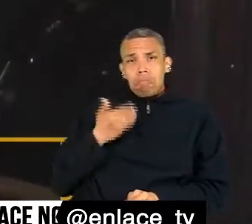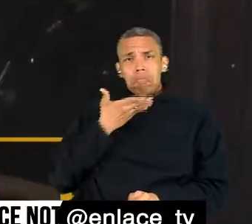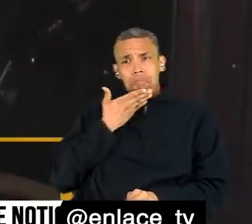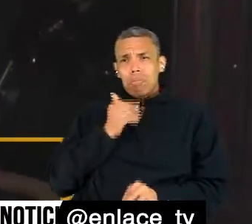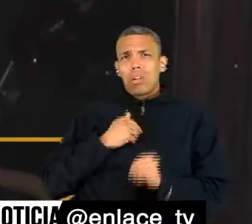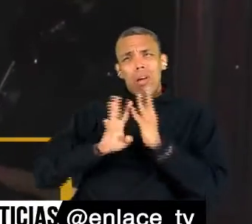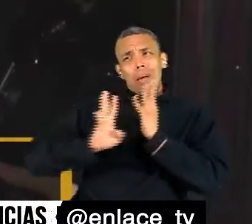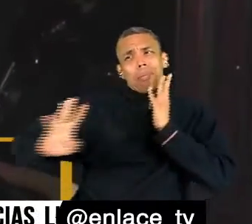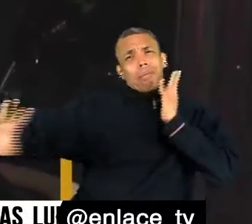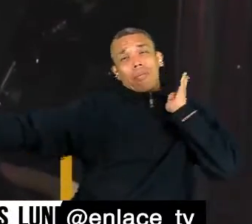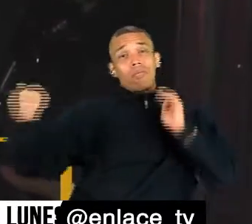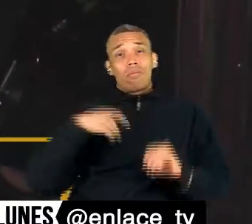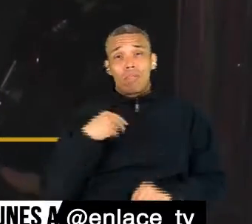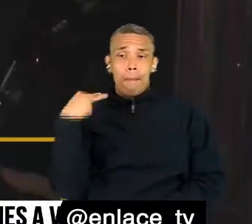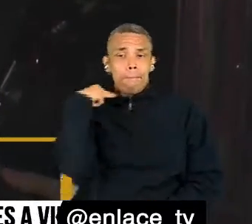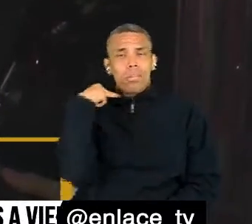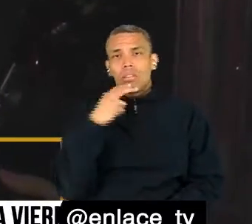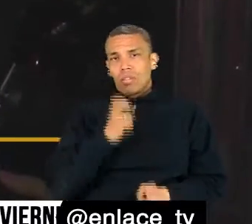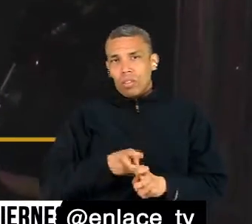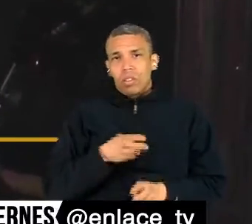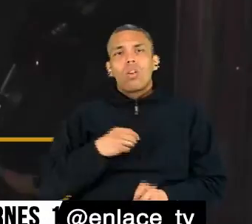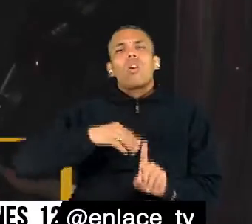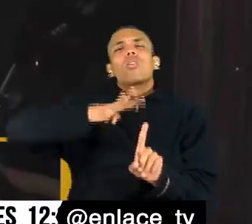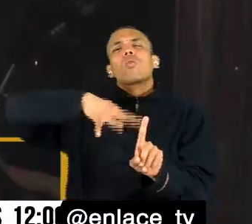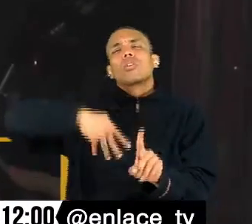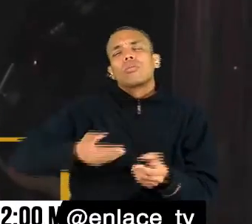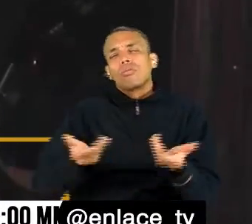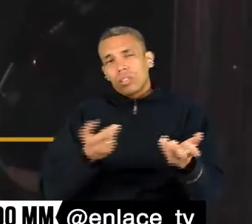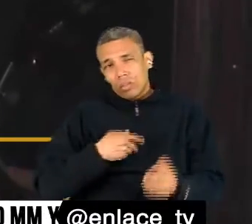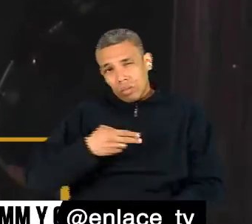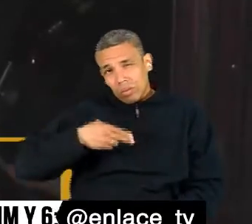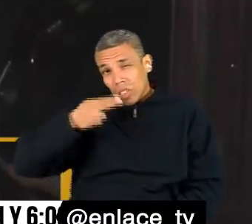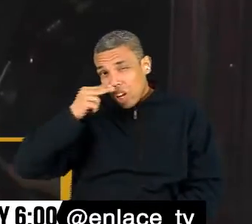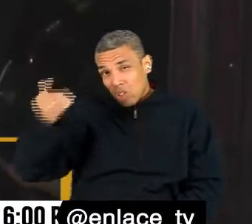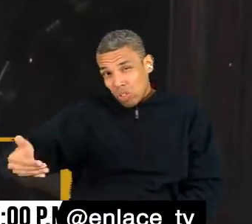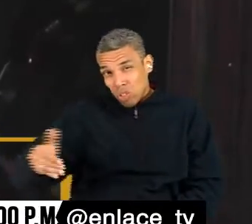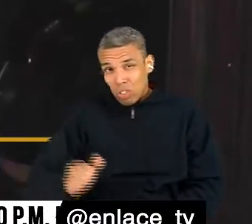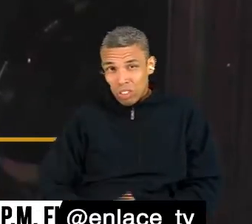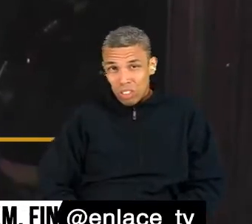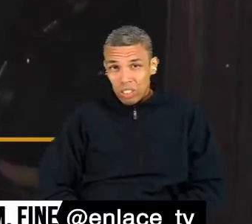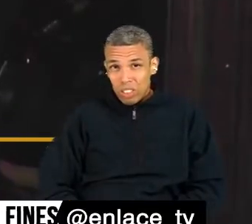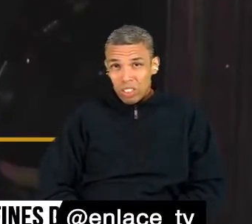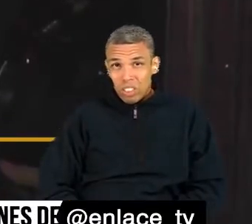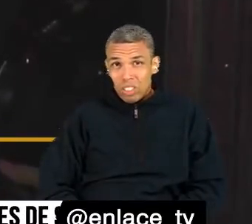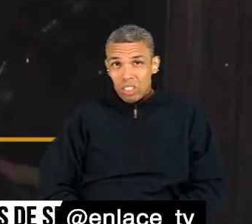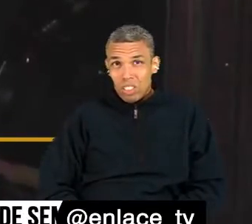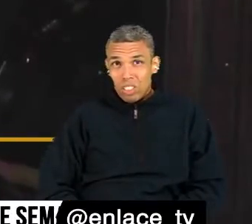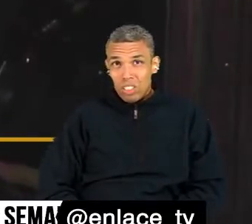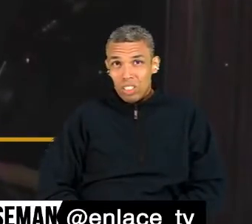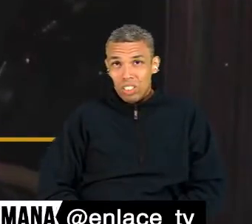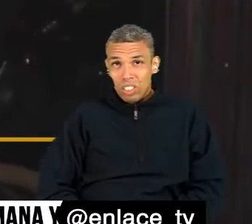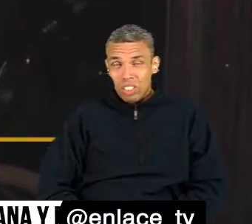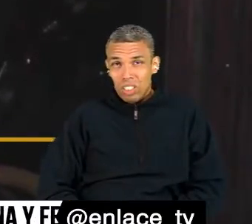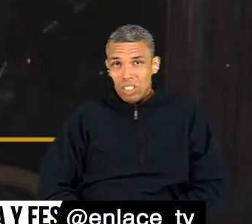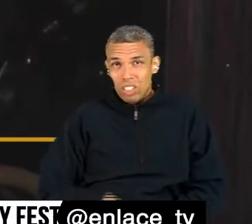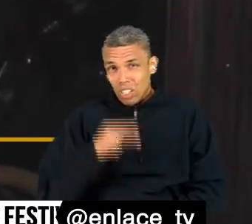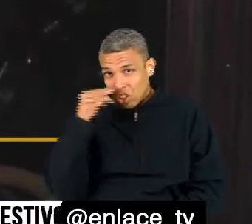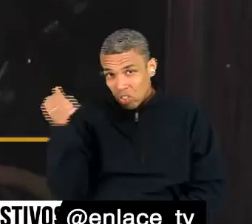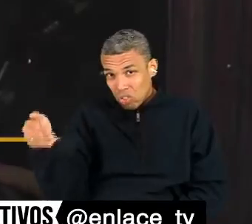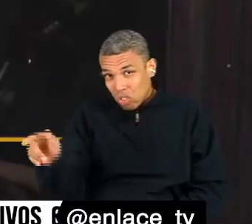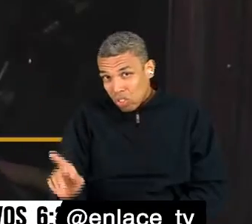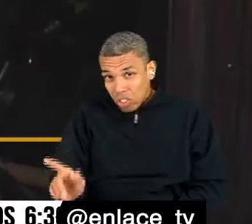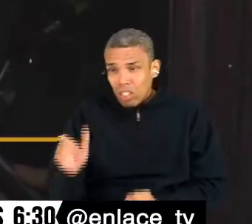Llevo 4 meses en esta vuelta del niño, de que tiene la masita en el nate. ¿Viniendo cada cuánto? ¿Casi todos los días?